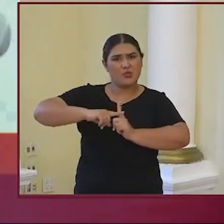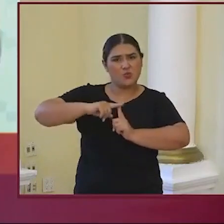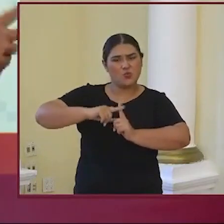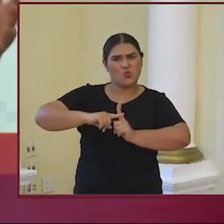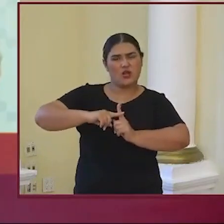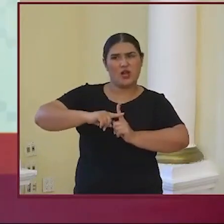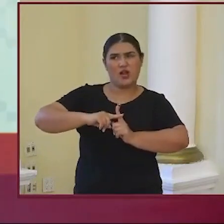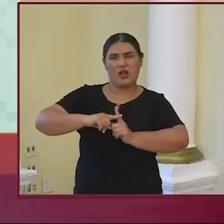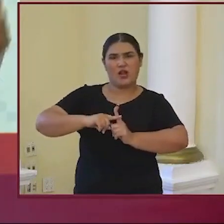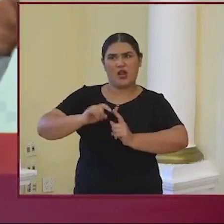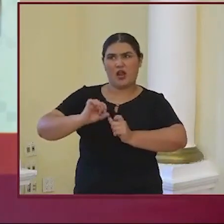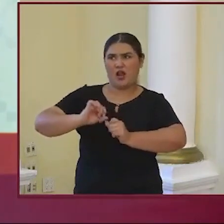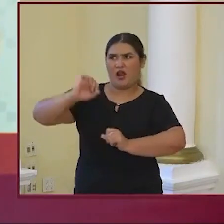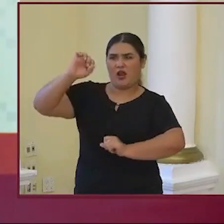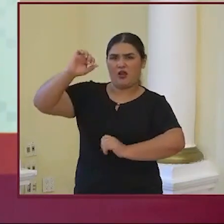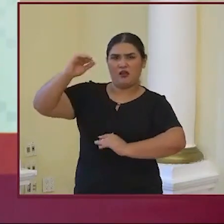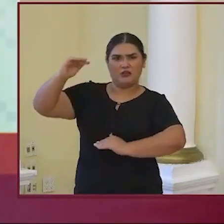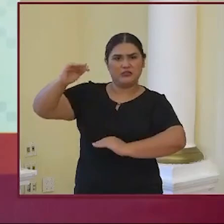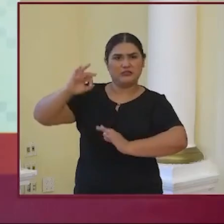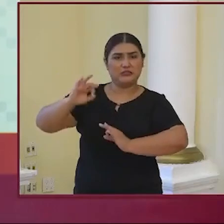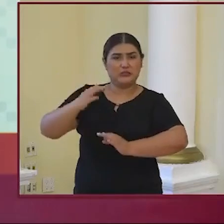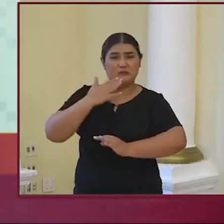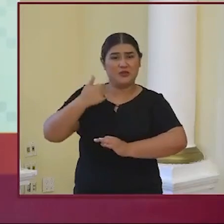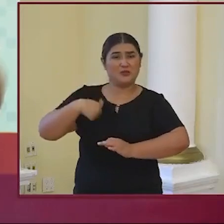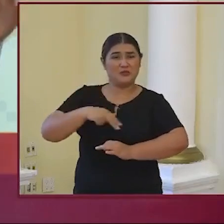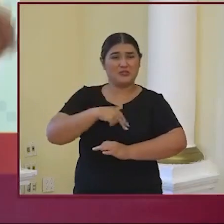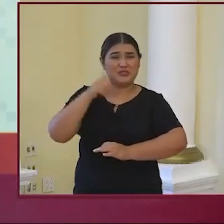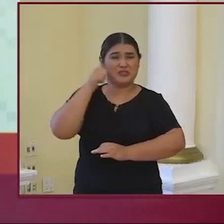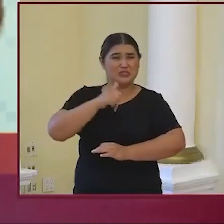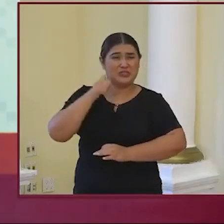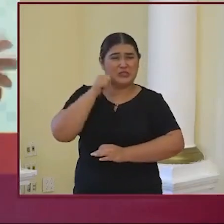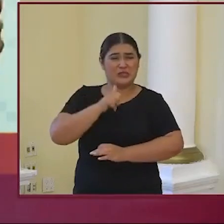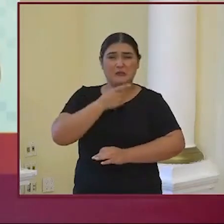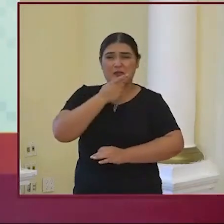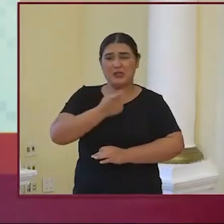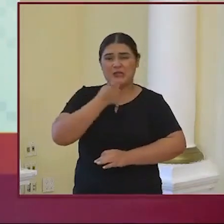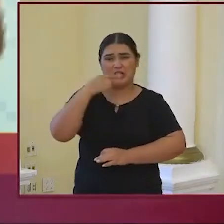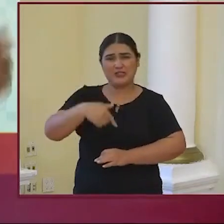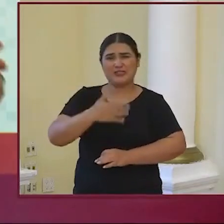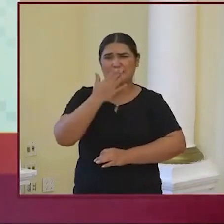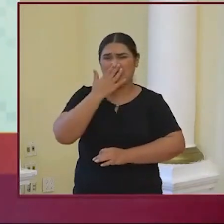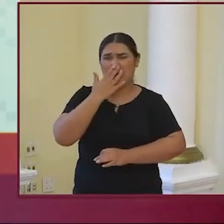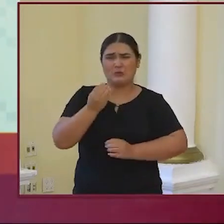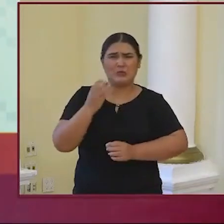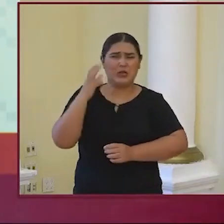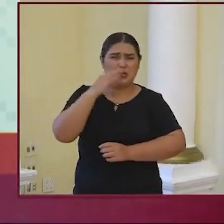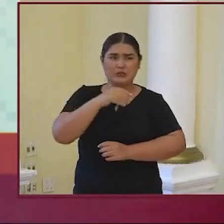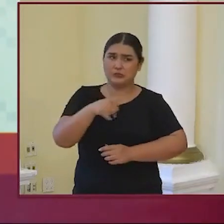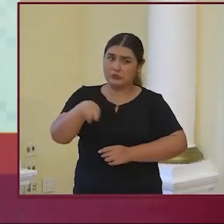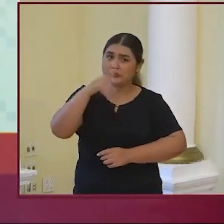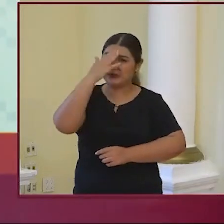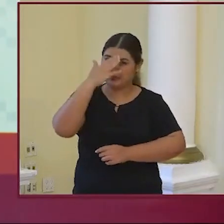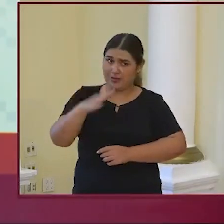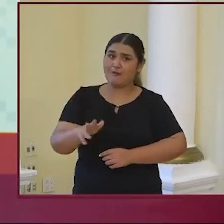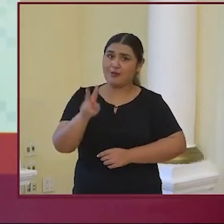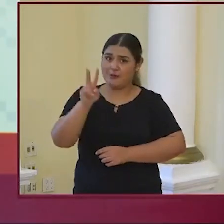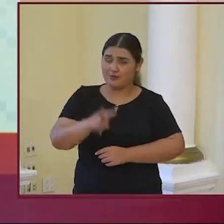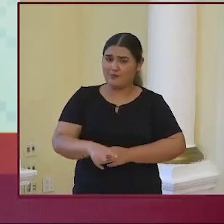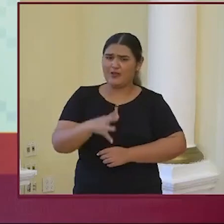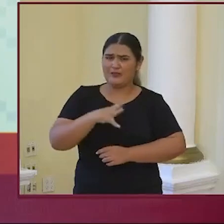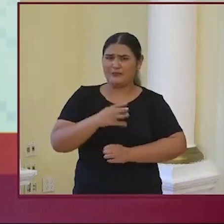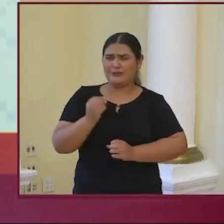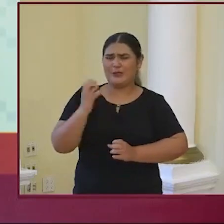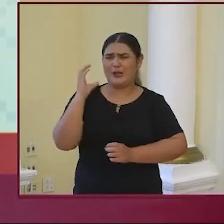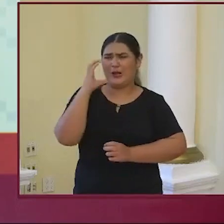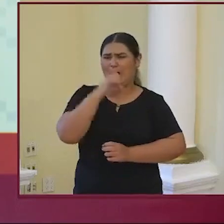¿Quién iba a pensar tanto que nos hemos quejado del sol aquí en Sonora? No se hagan, yo sí. Pues somos